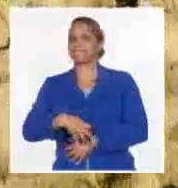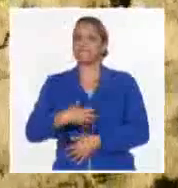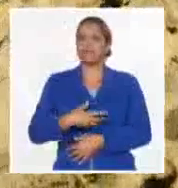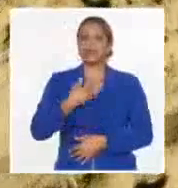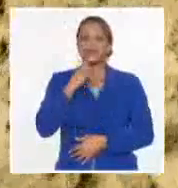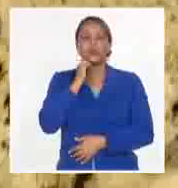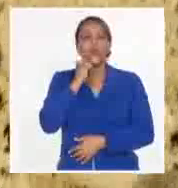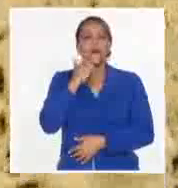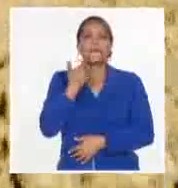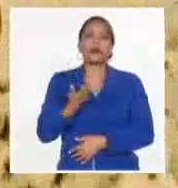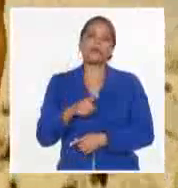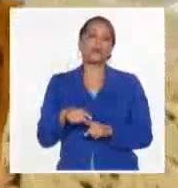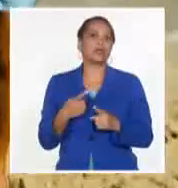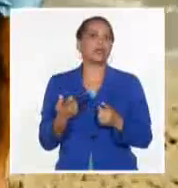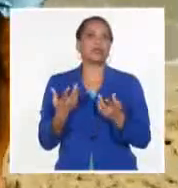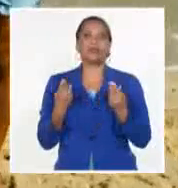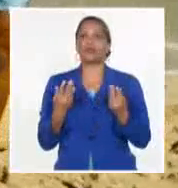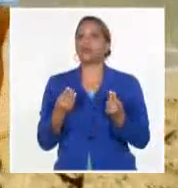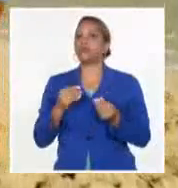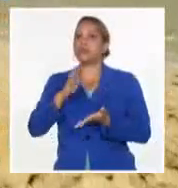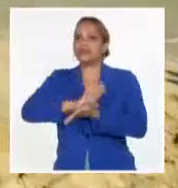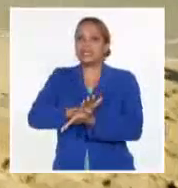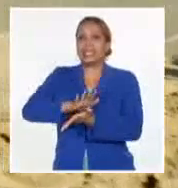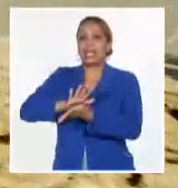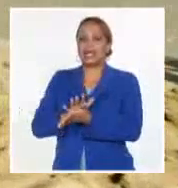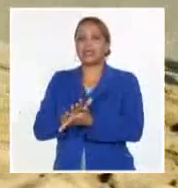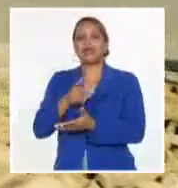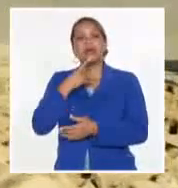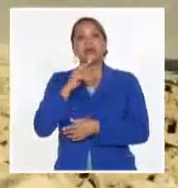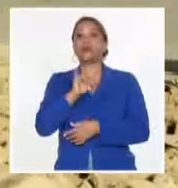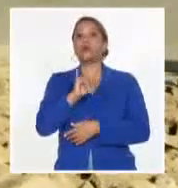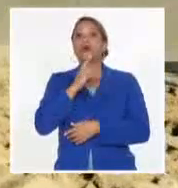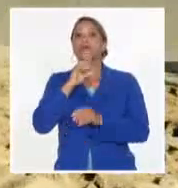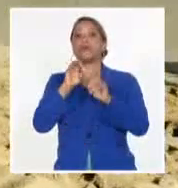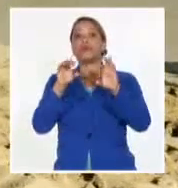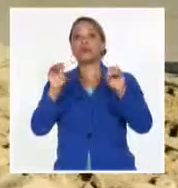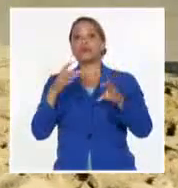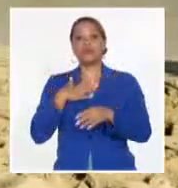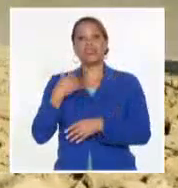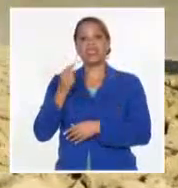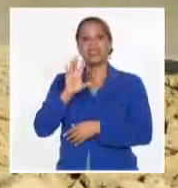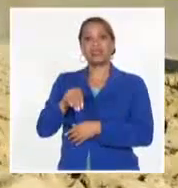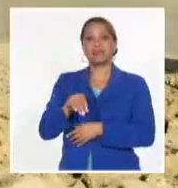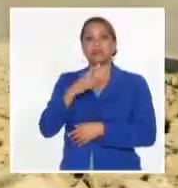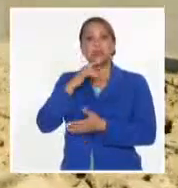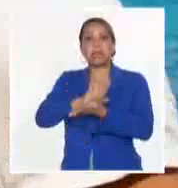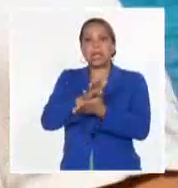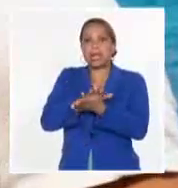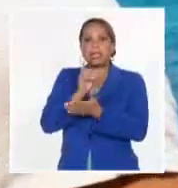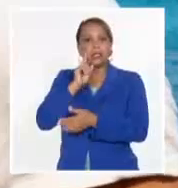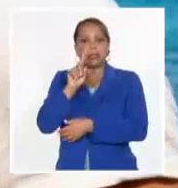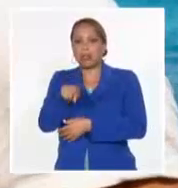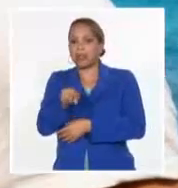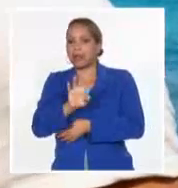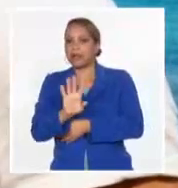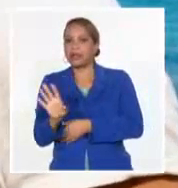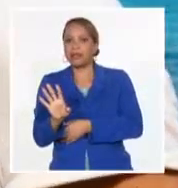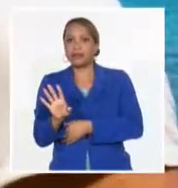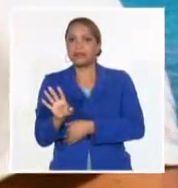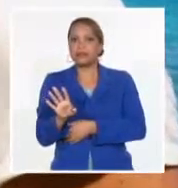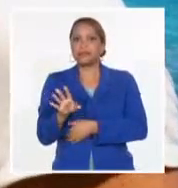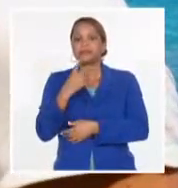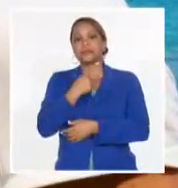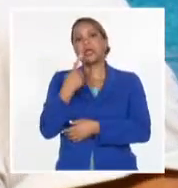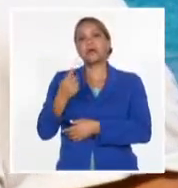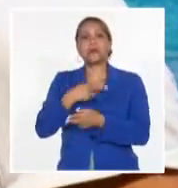porque era realmente mucho lo que había. ¿Molesta más eso que algunas publicaciones que han hecho sobre ti? A mí, las latas están ahí y después cada cual es